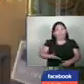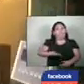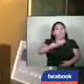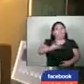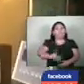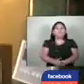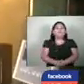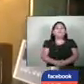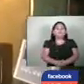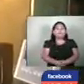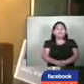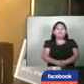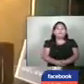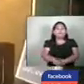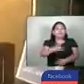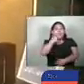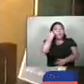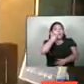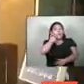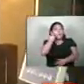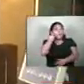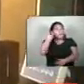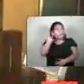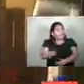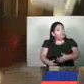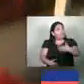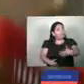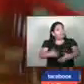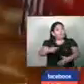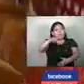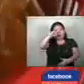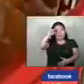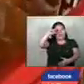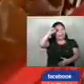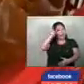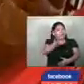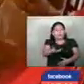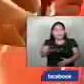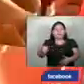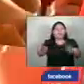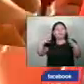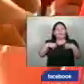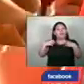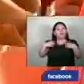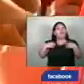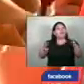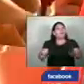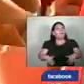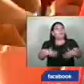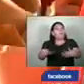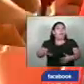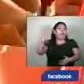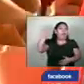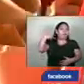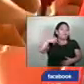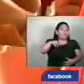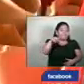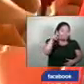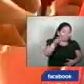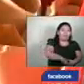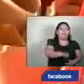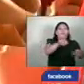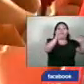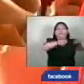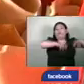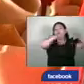crezca. Jóvenes que van por más, y vaya que cosas de la vida. Porque lo cierto es que el golpe de un fenómeno climático